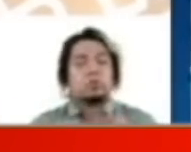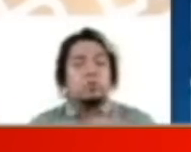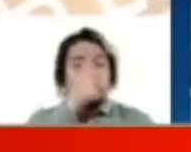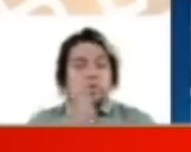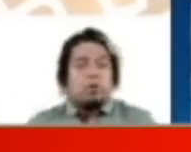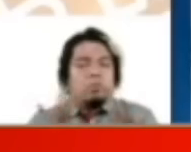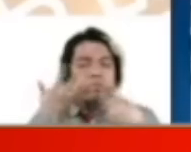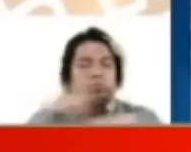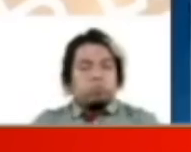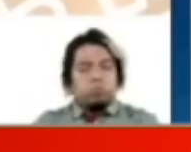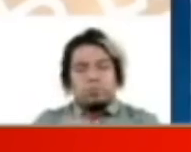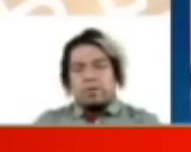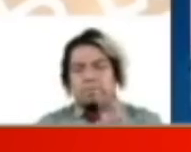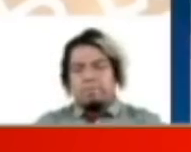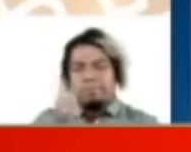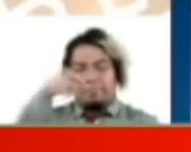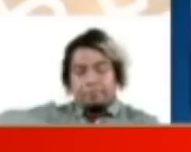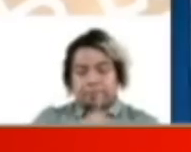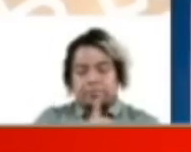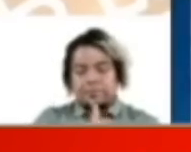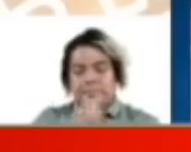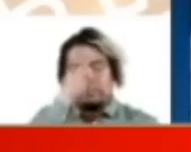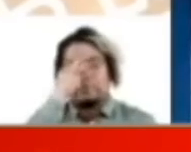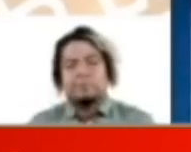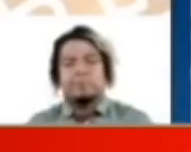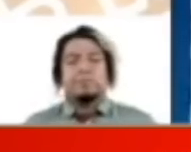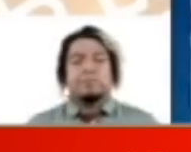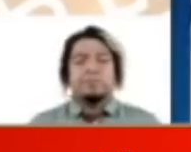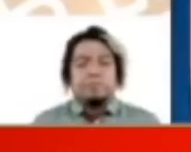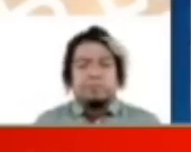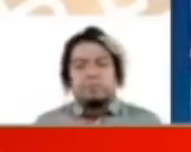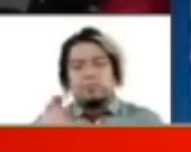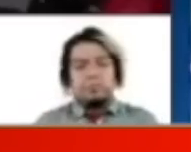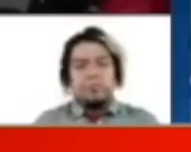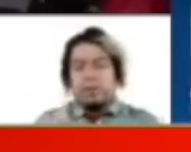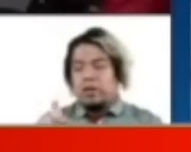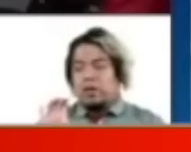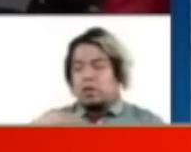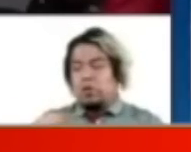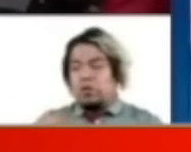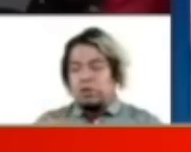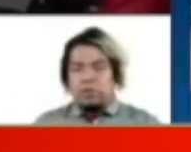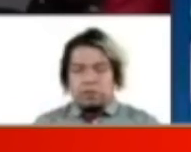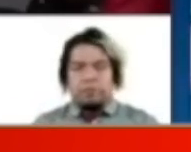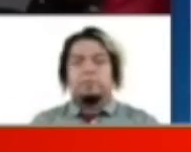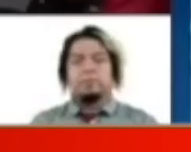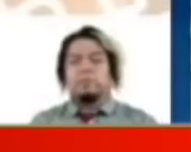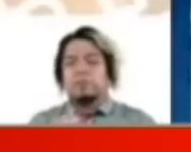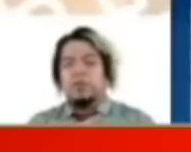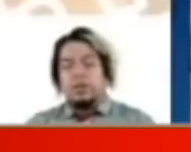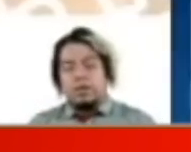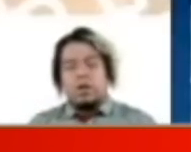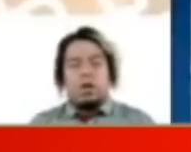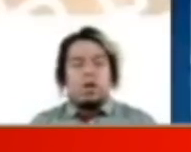impuestos así que acompáñame esto ya tronó la gente la afición del fútbol está en shock no sabe